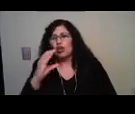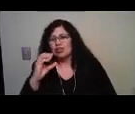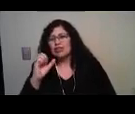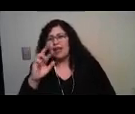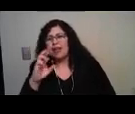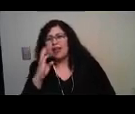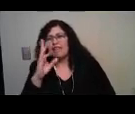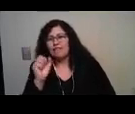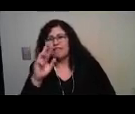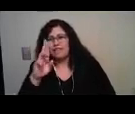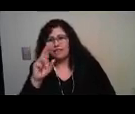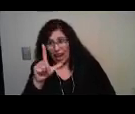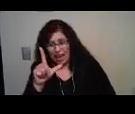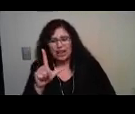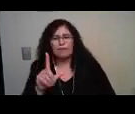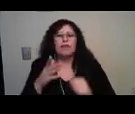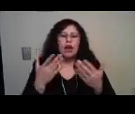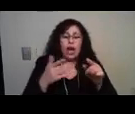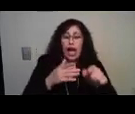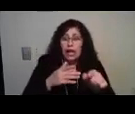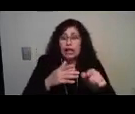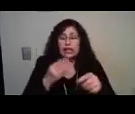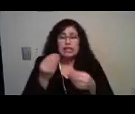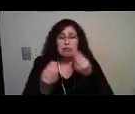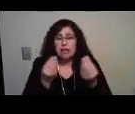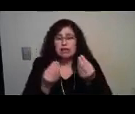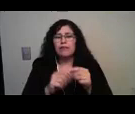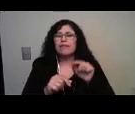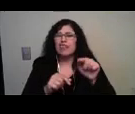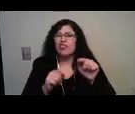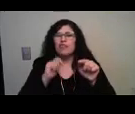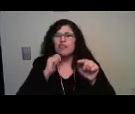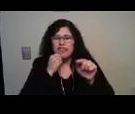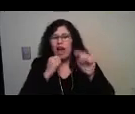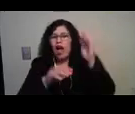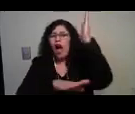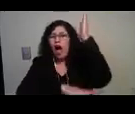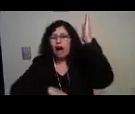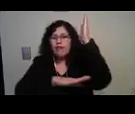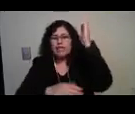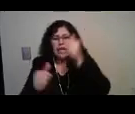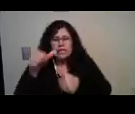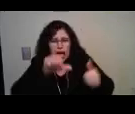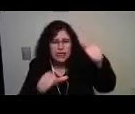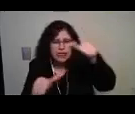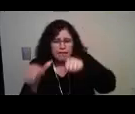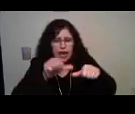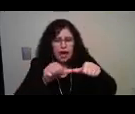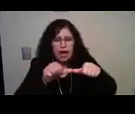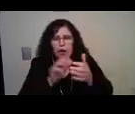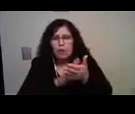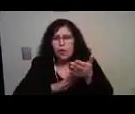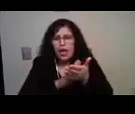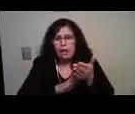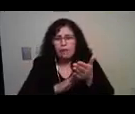cosas importantes sobre la mesa. Primero, que sienta las bases científicas de las mejoras en el proceso